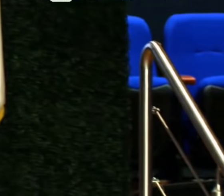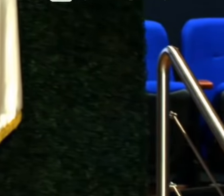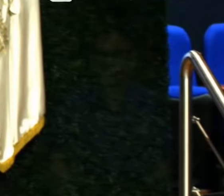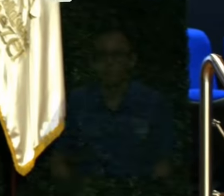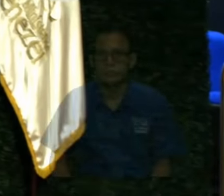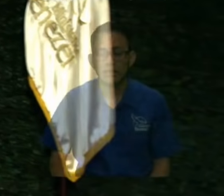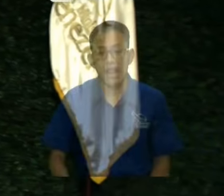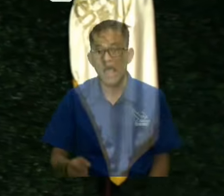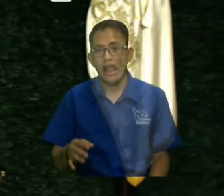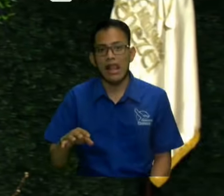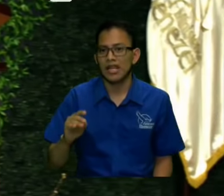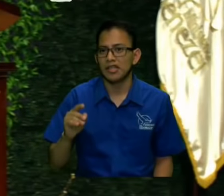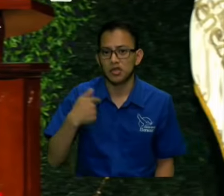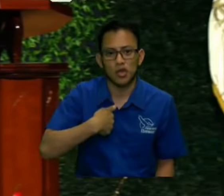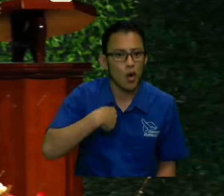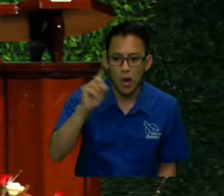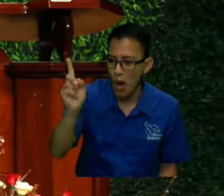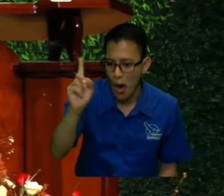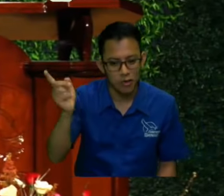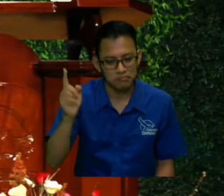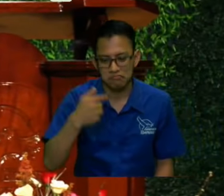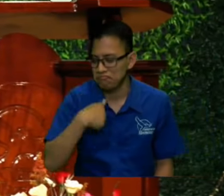Ese no era yo, señorita Laura.